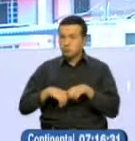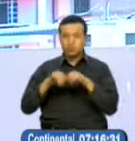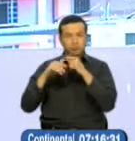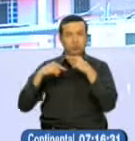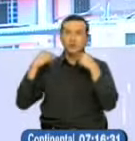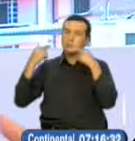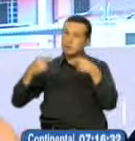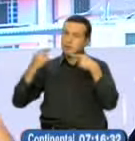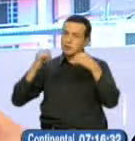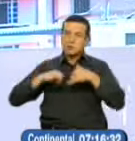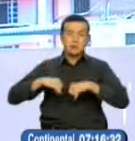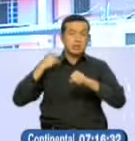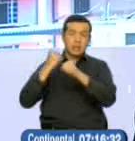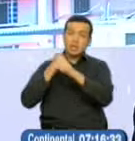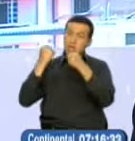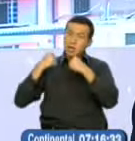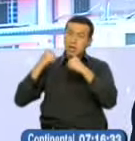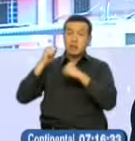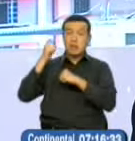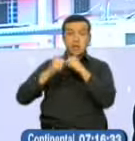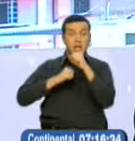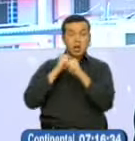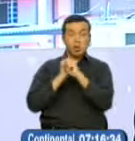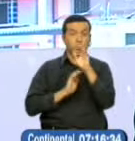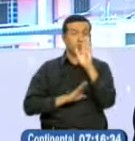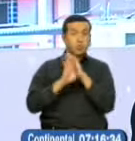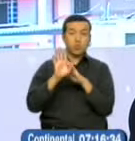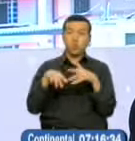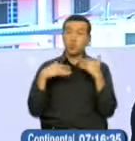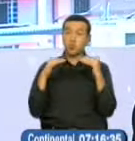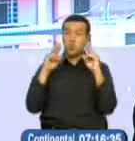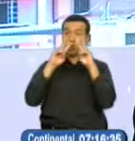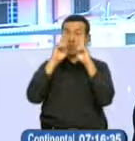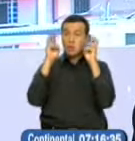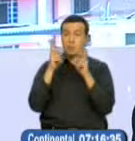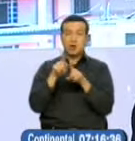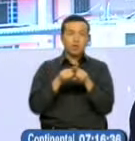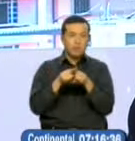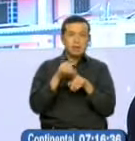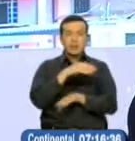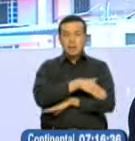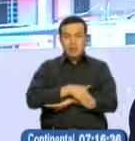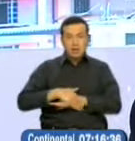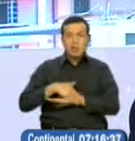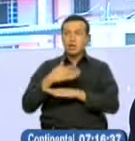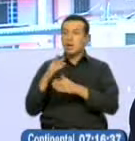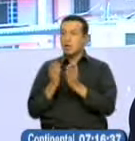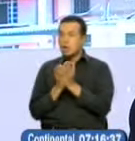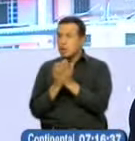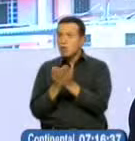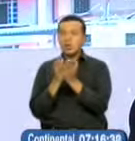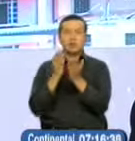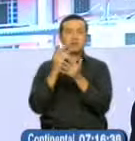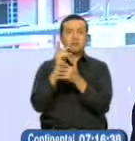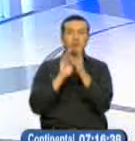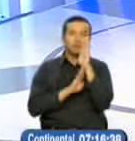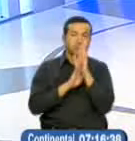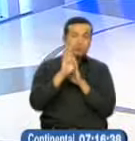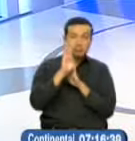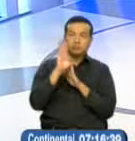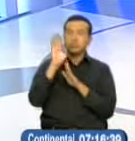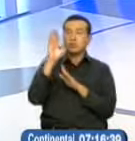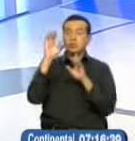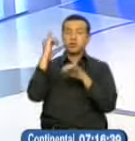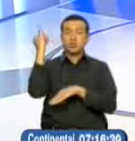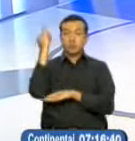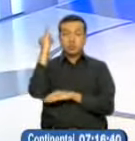que es innegable todo lo que hemos avanzado en los últimos 10 años en términos de competitividad, de productividad, en términos de crecimiento incluso de la misma